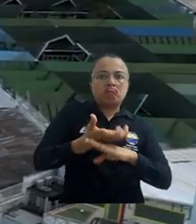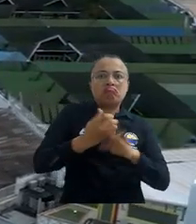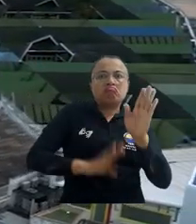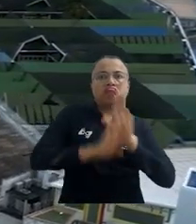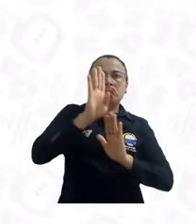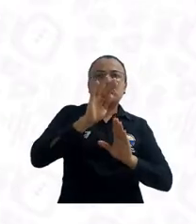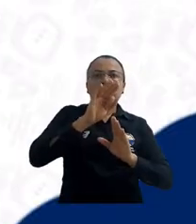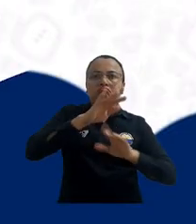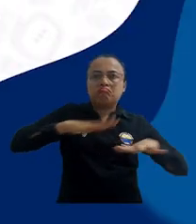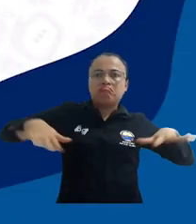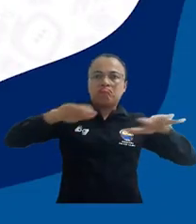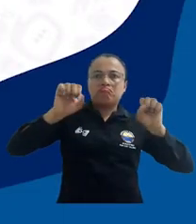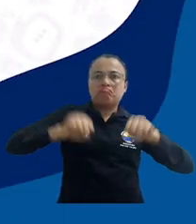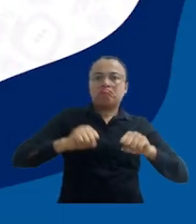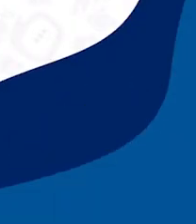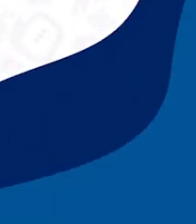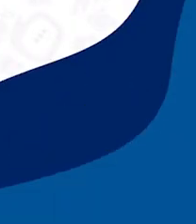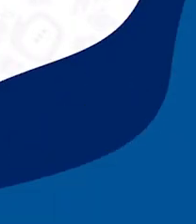del territorio.